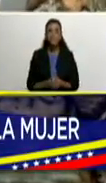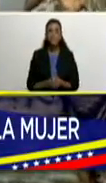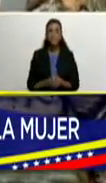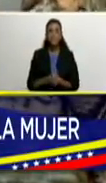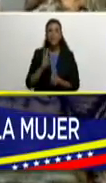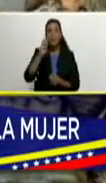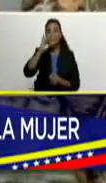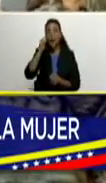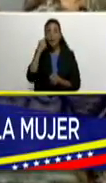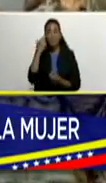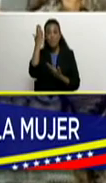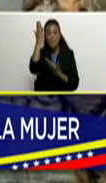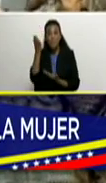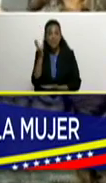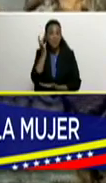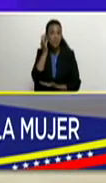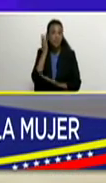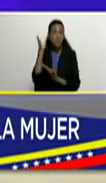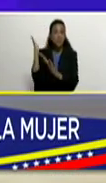María León,